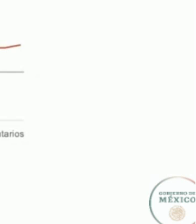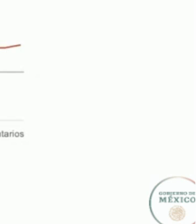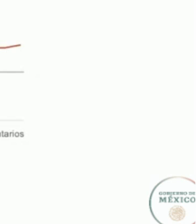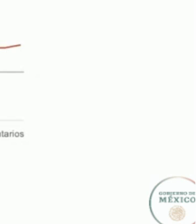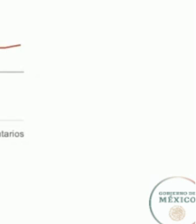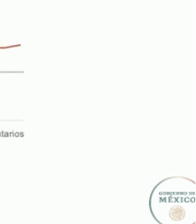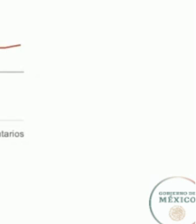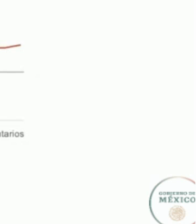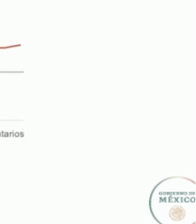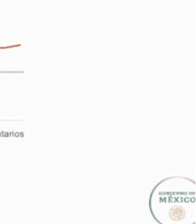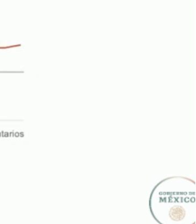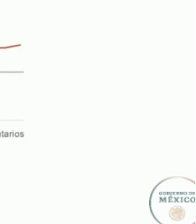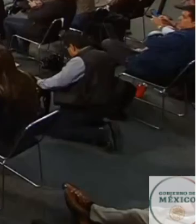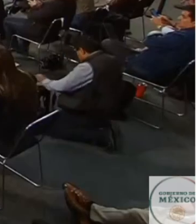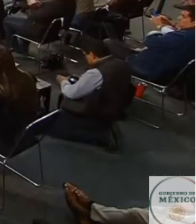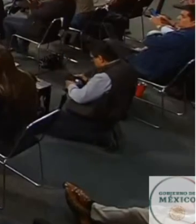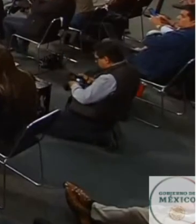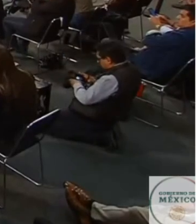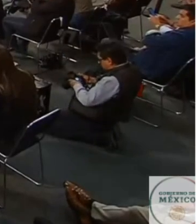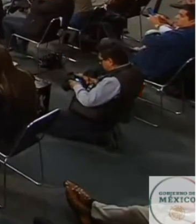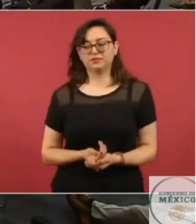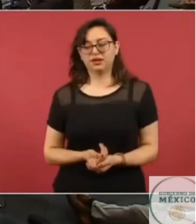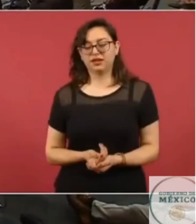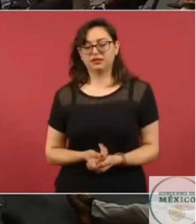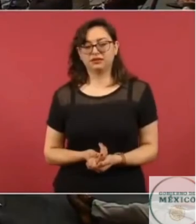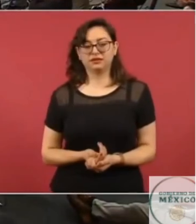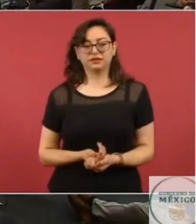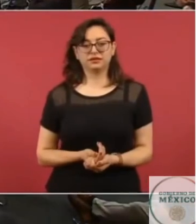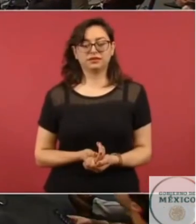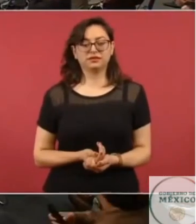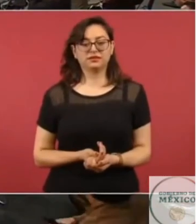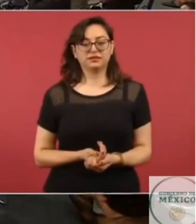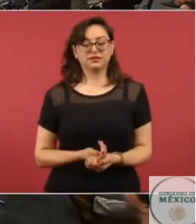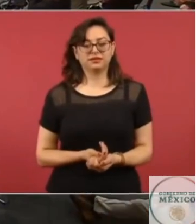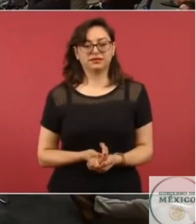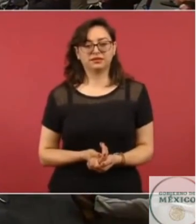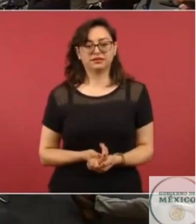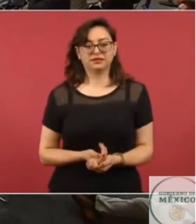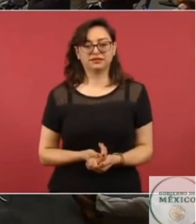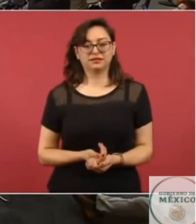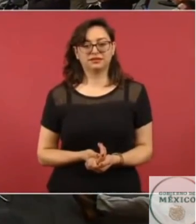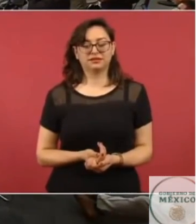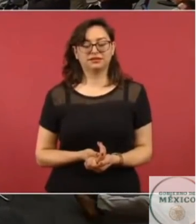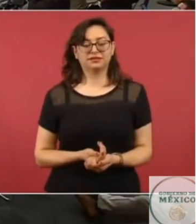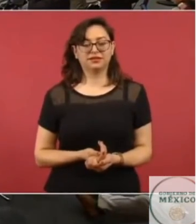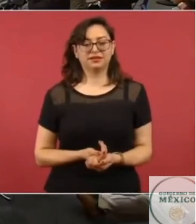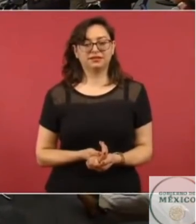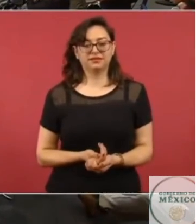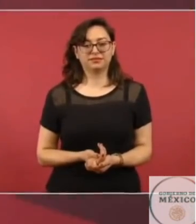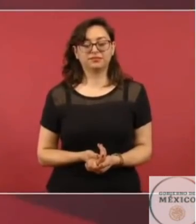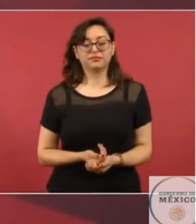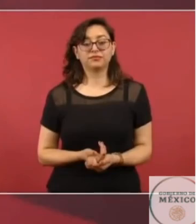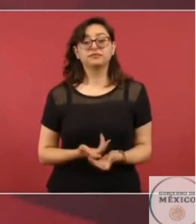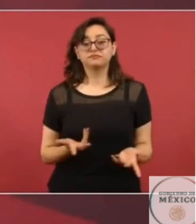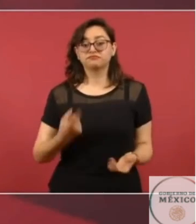Entonces vamos bien y vamos a continuar. Y el día 18 nos